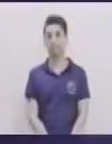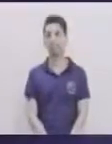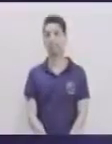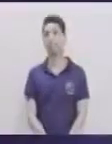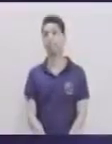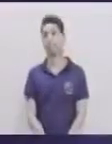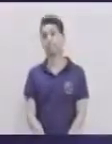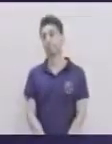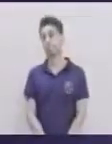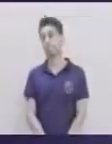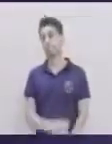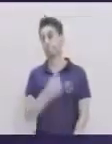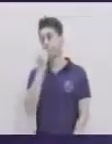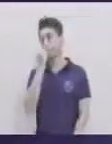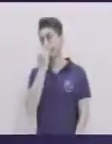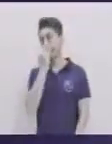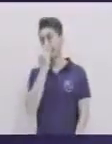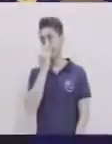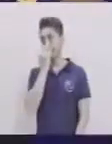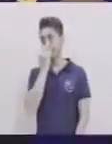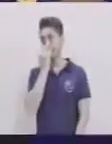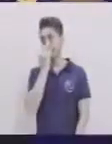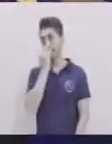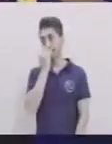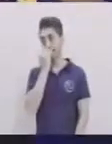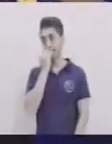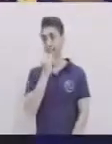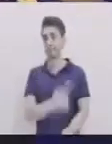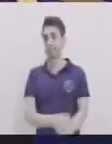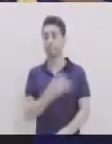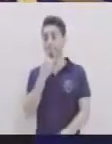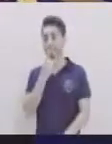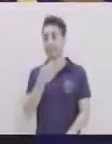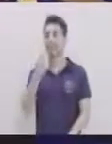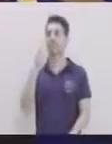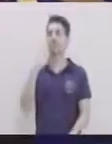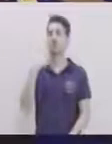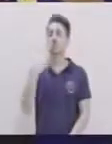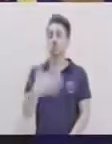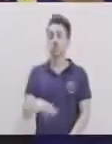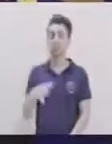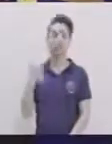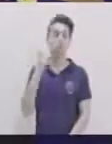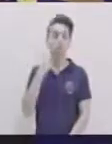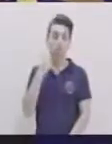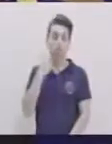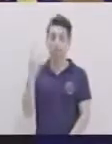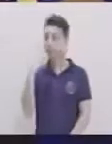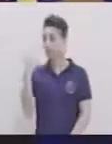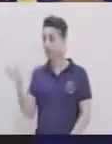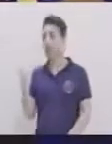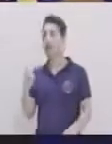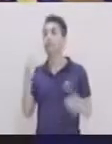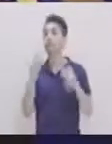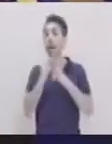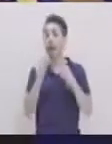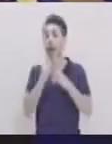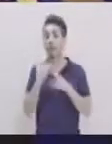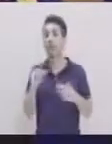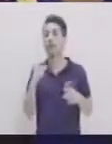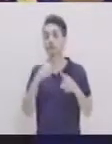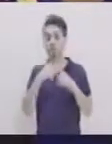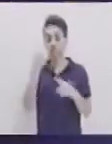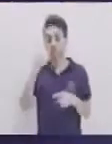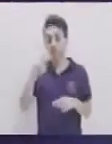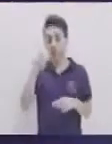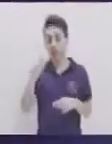flor roja. Con el chile, como también es de color rojo, para decir chile rojo, vamos